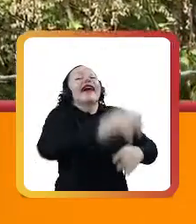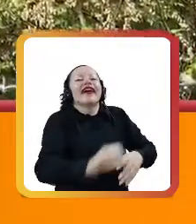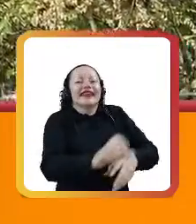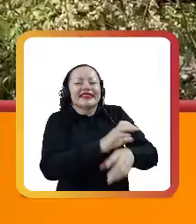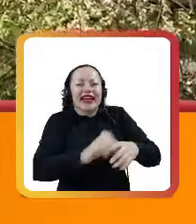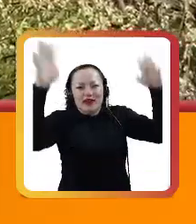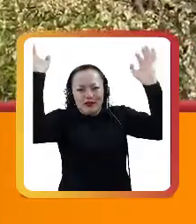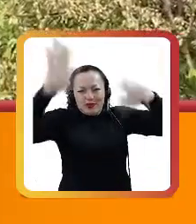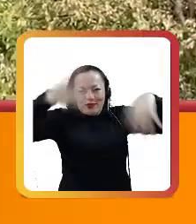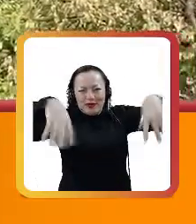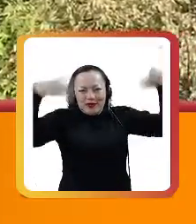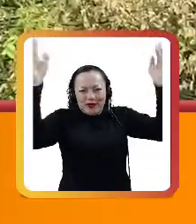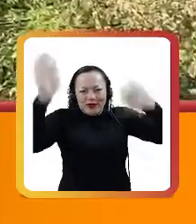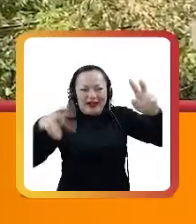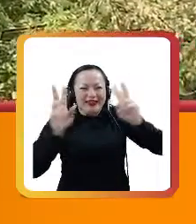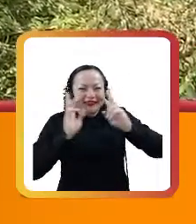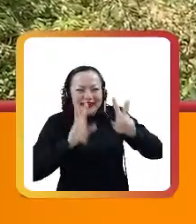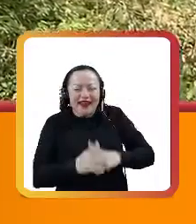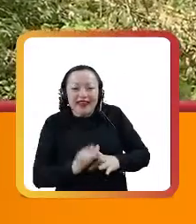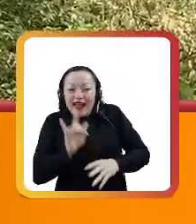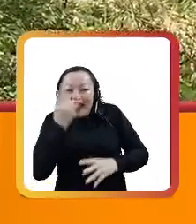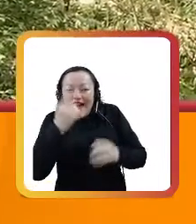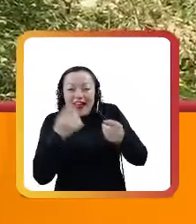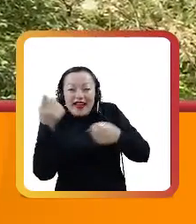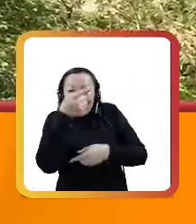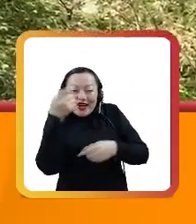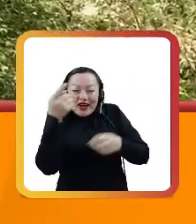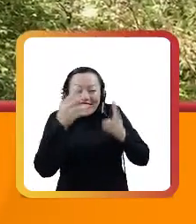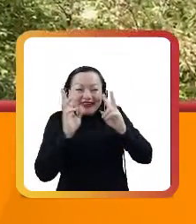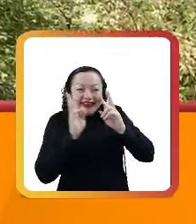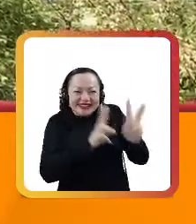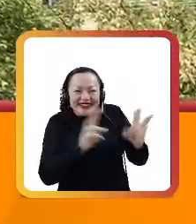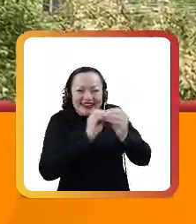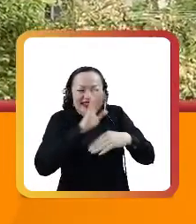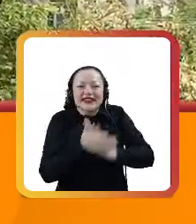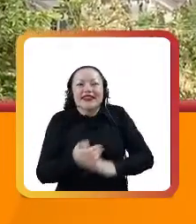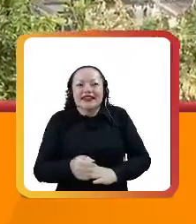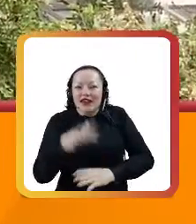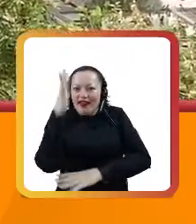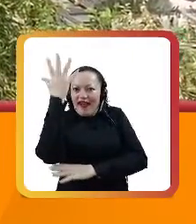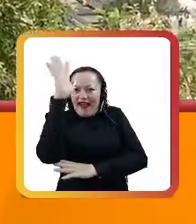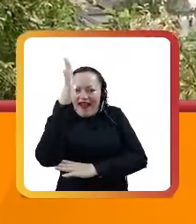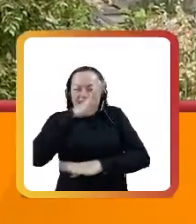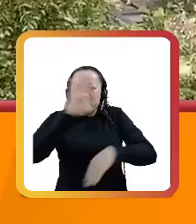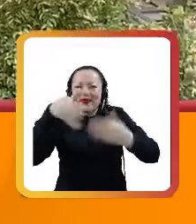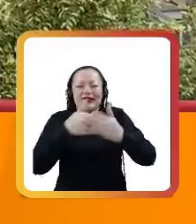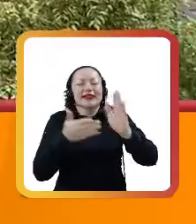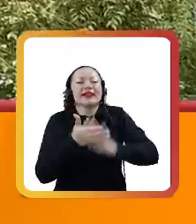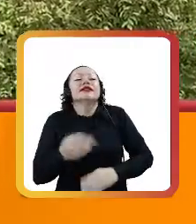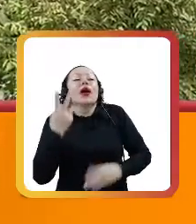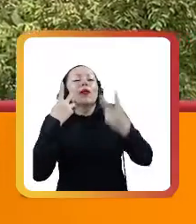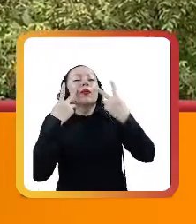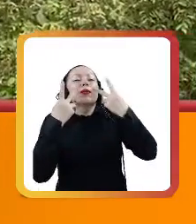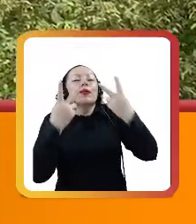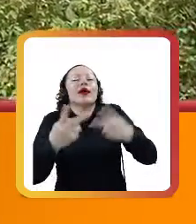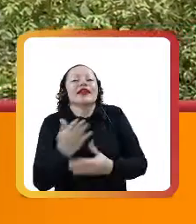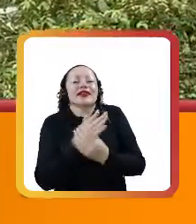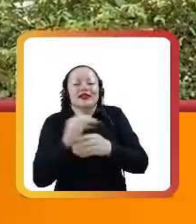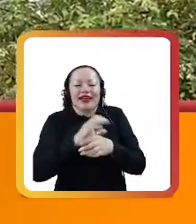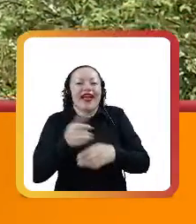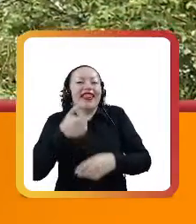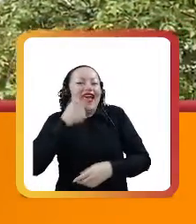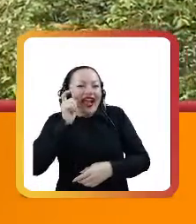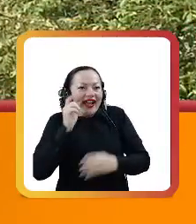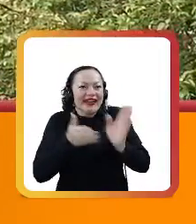lluvia, algo gris nuestra ciudad. Por ahí en medio de los árboles se ve la ciudad, se ve La Dorada Caldas.